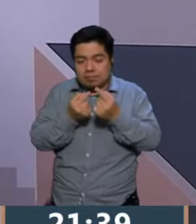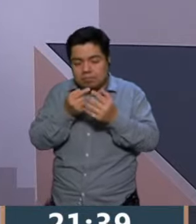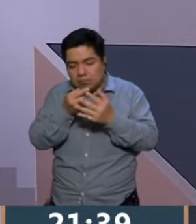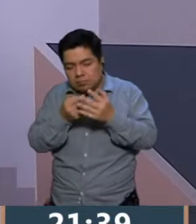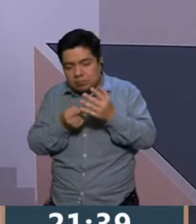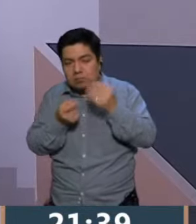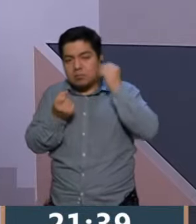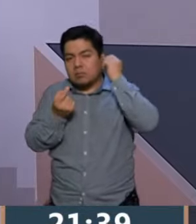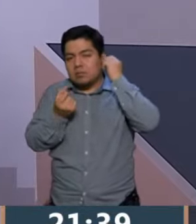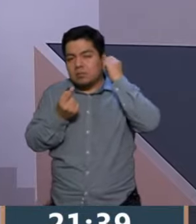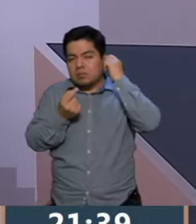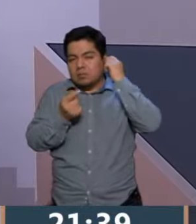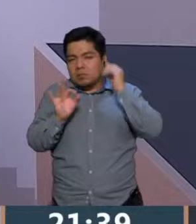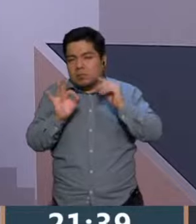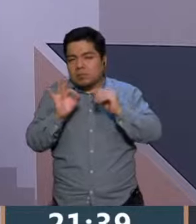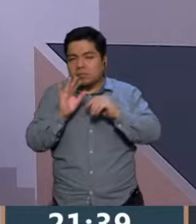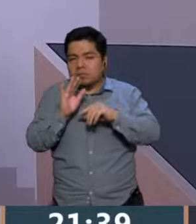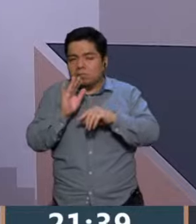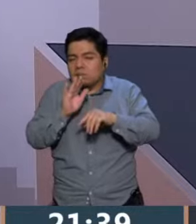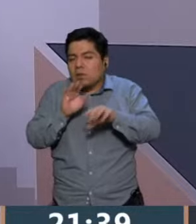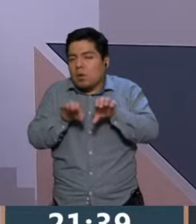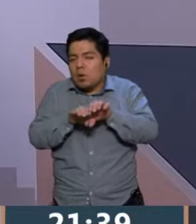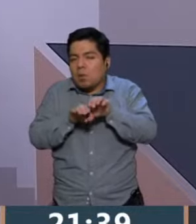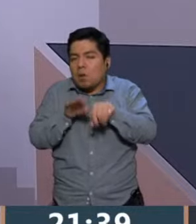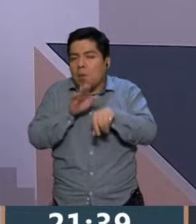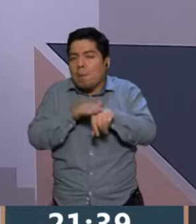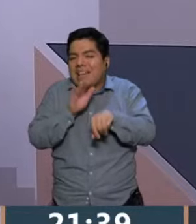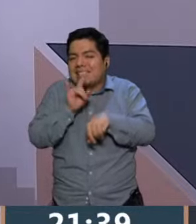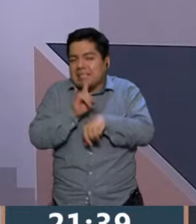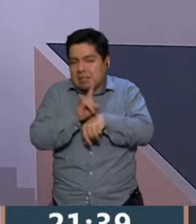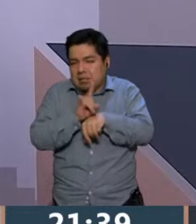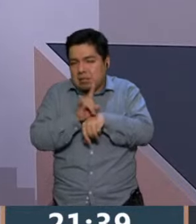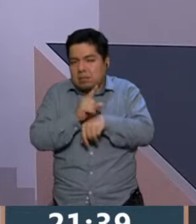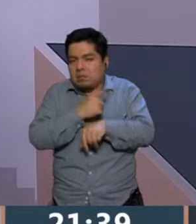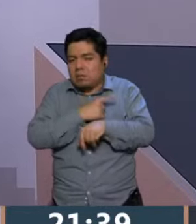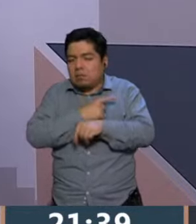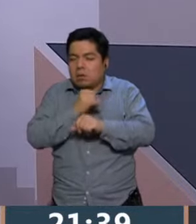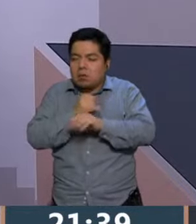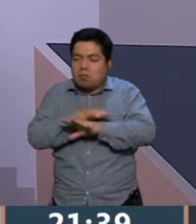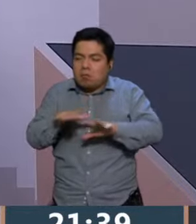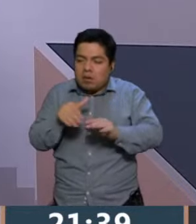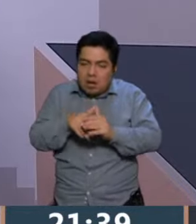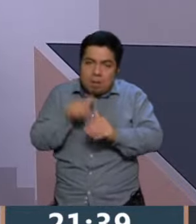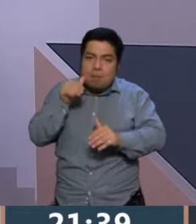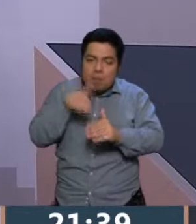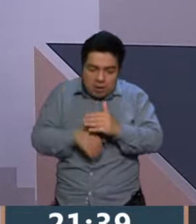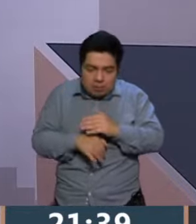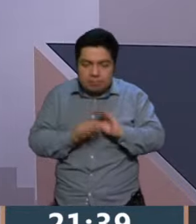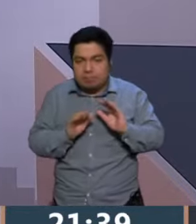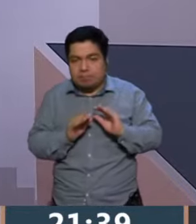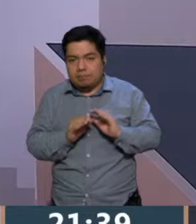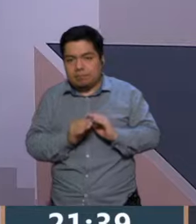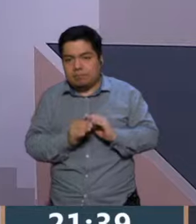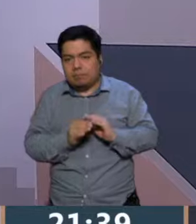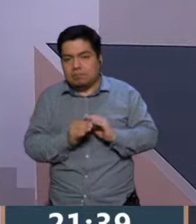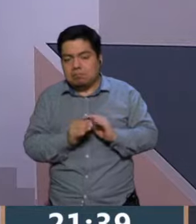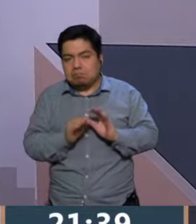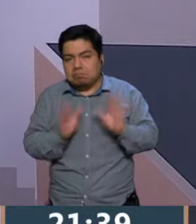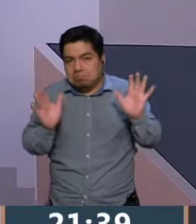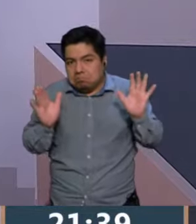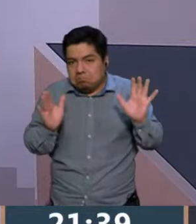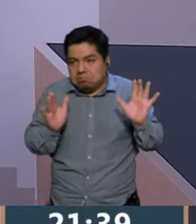para estimar que aquí hay algo más de simulación y no solamente una nota informativa. Esto no quiere decir que quede,